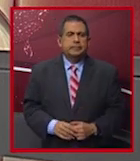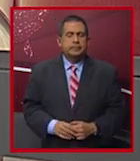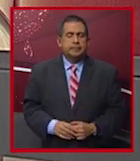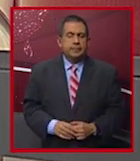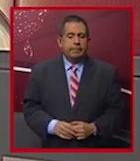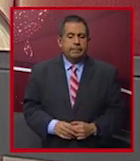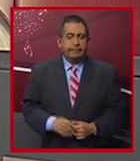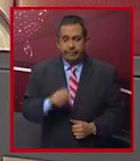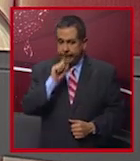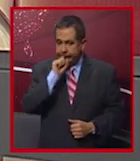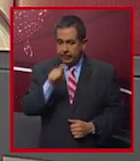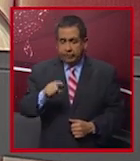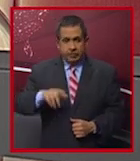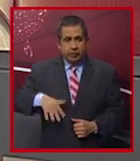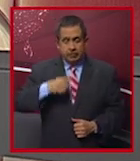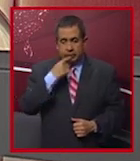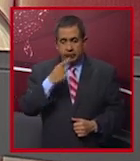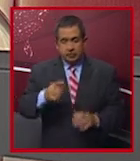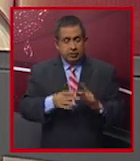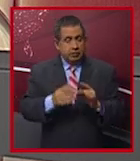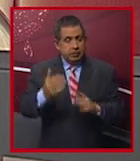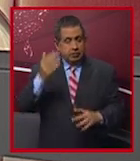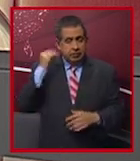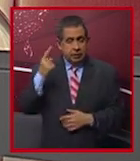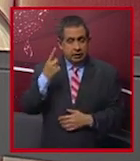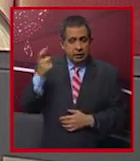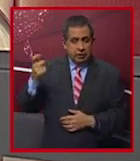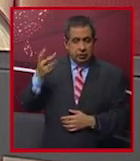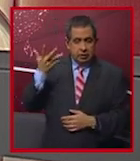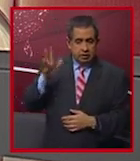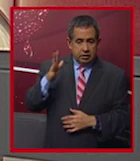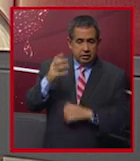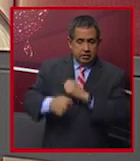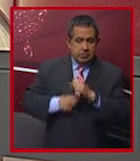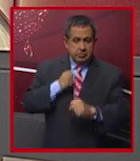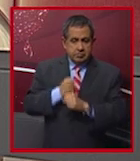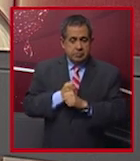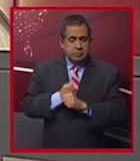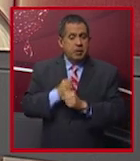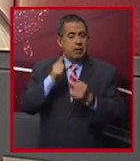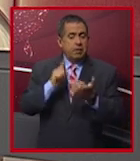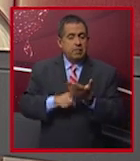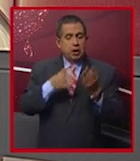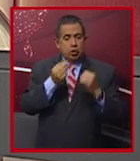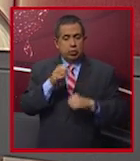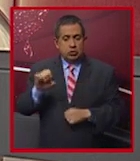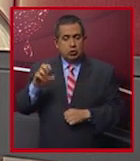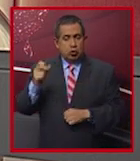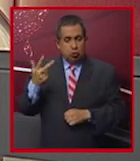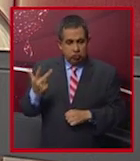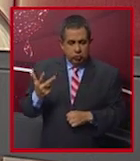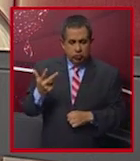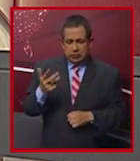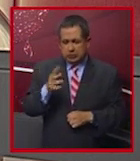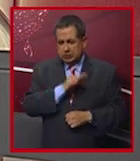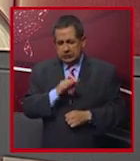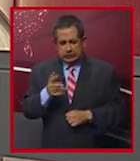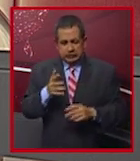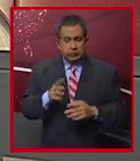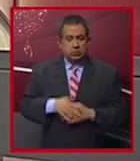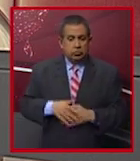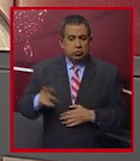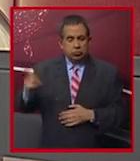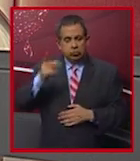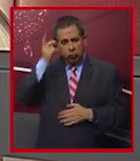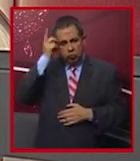Bueno, y precisamente como lo comentaba, hace 110 años, el 1908, aproximadamente, un